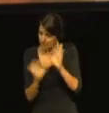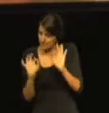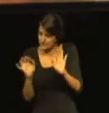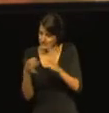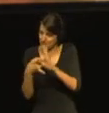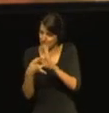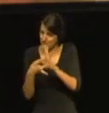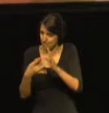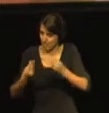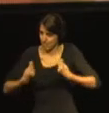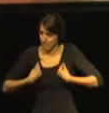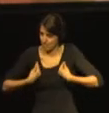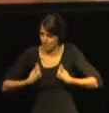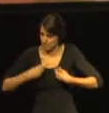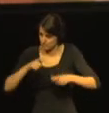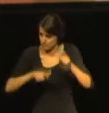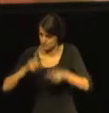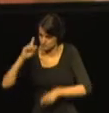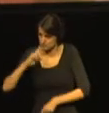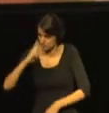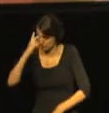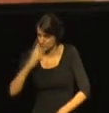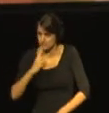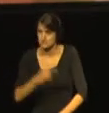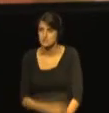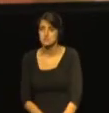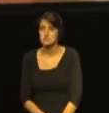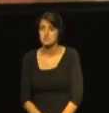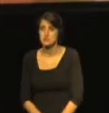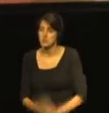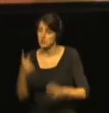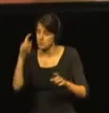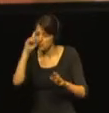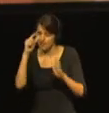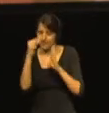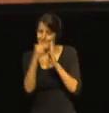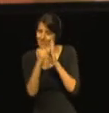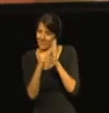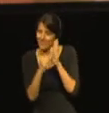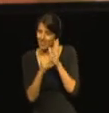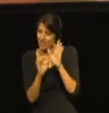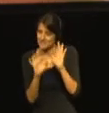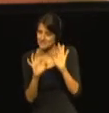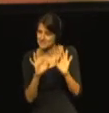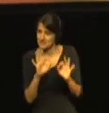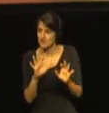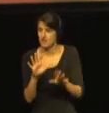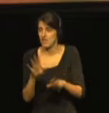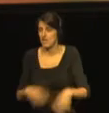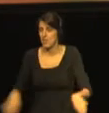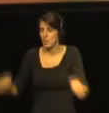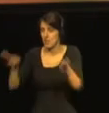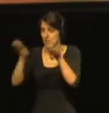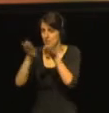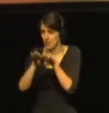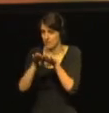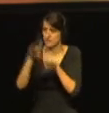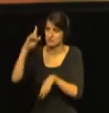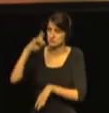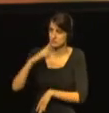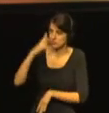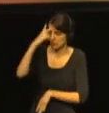Les llamamos los indicadores de la igualdad de la sordoceguera en Europa o la